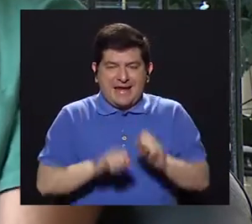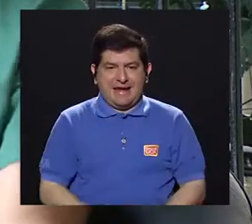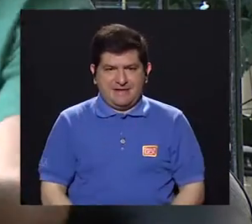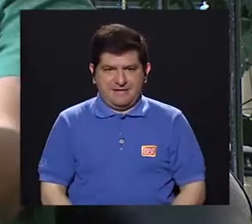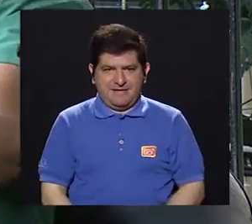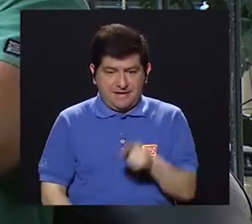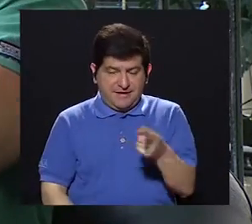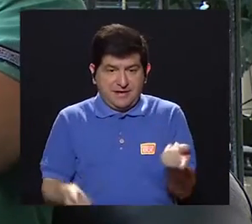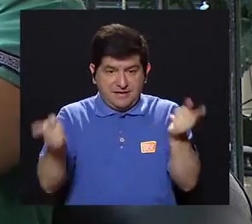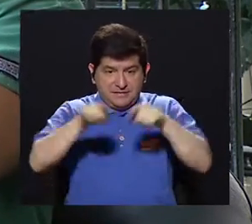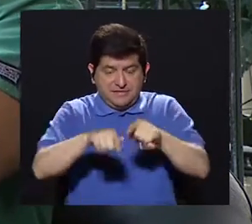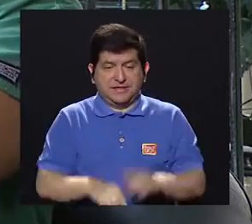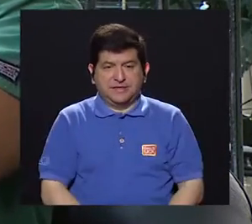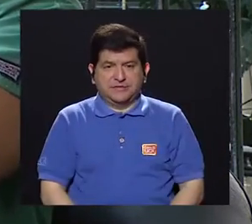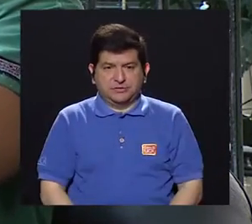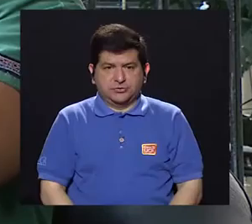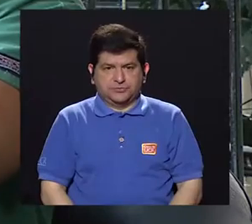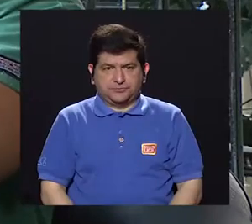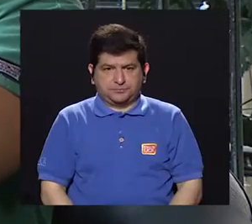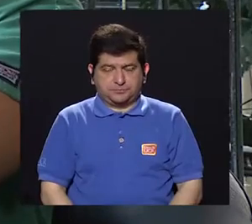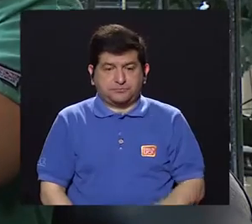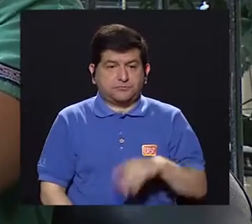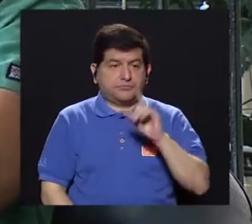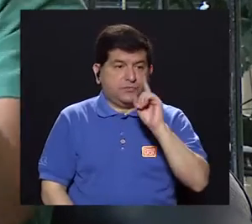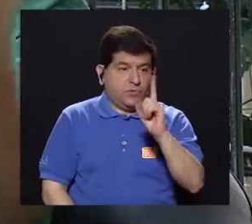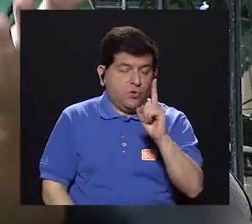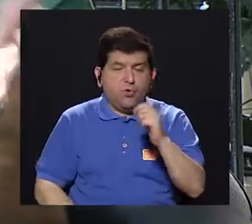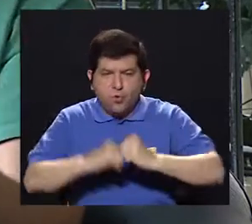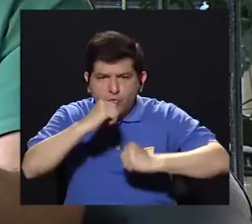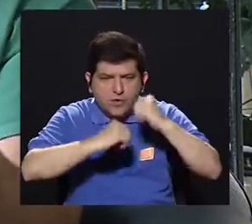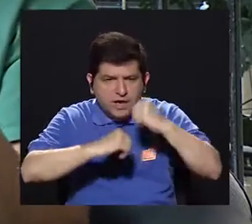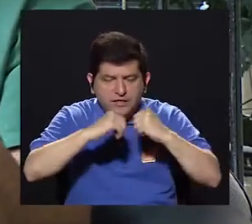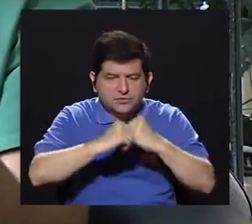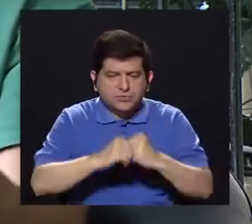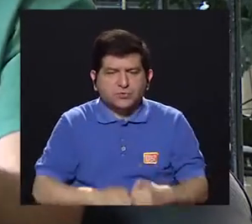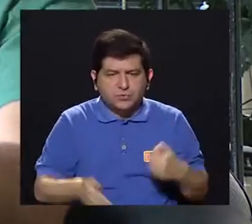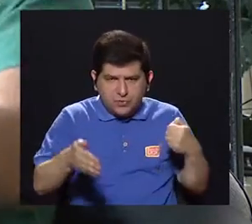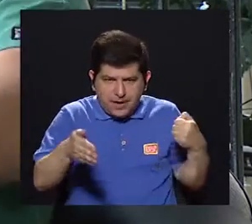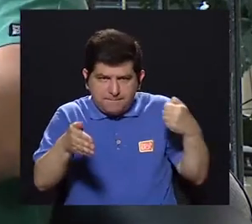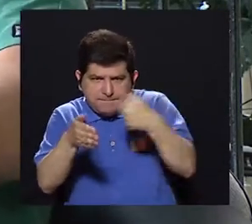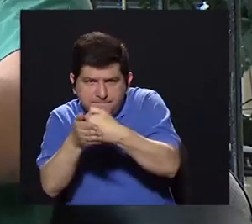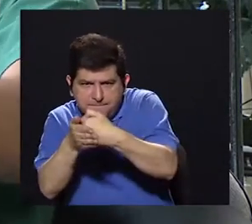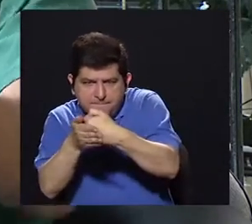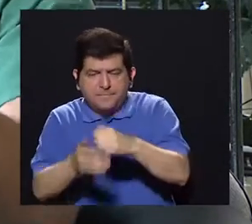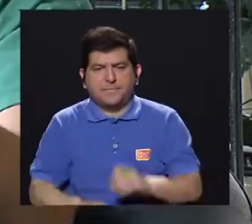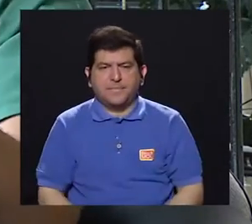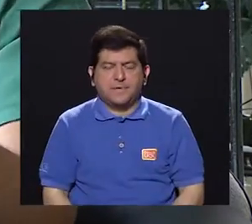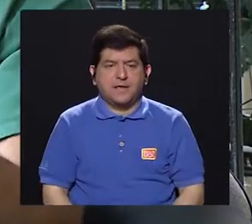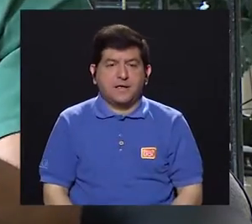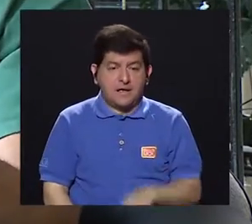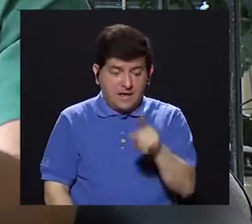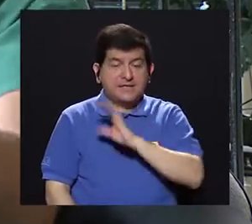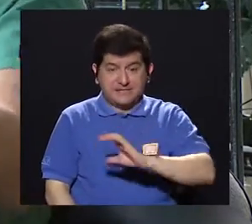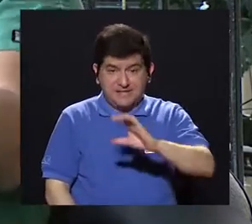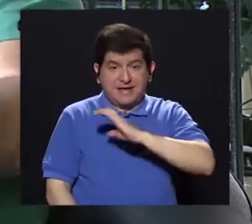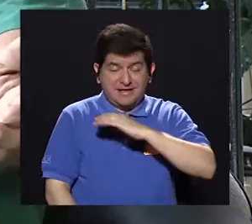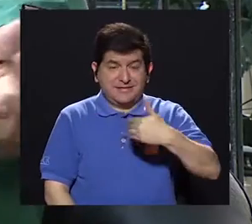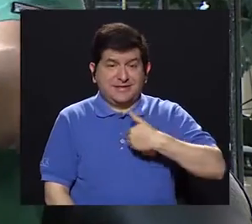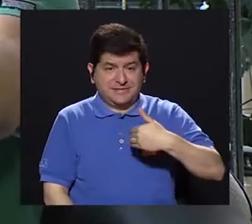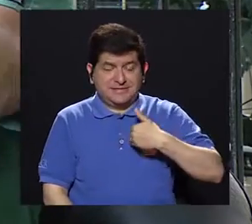energía, que al chocar con alguna estructura, porque la energía, porque tiene la particularidad de la